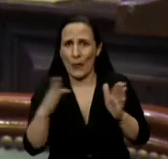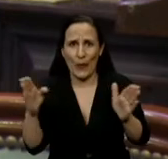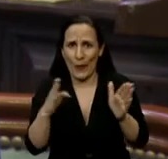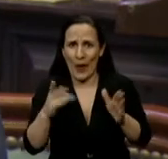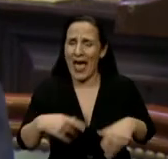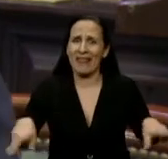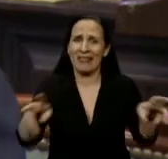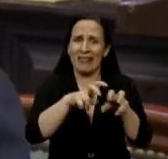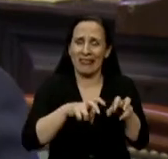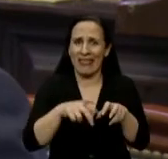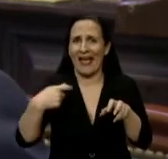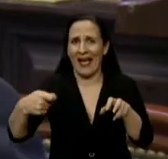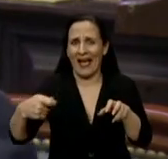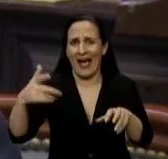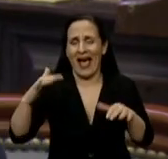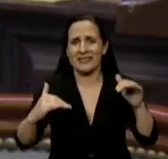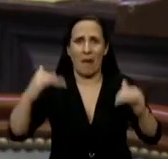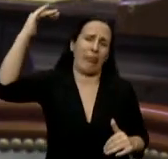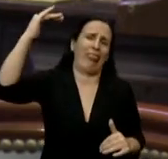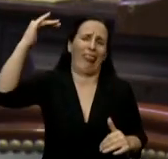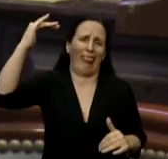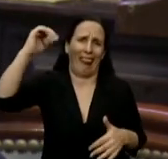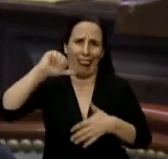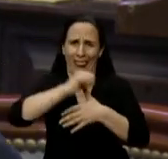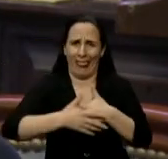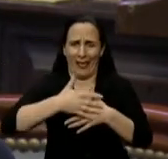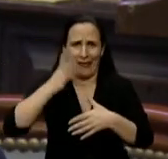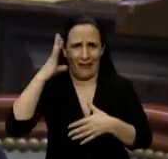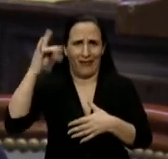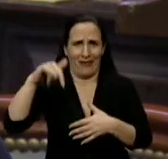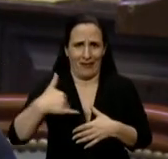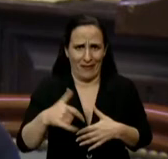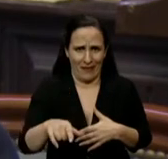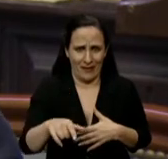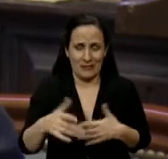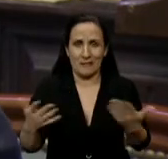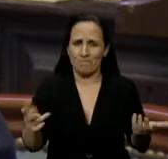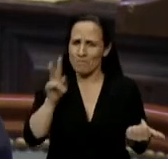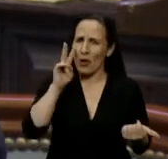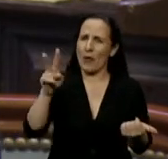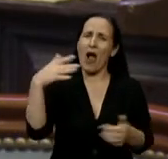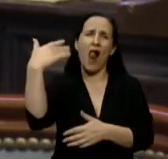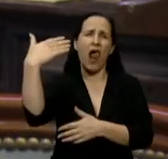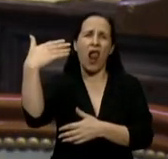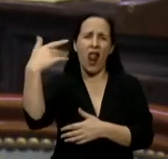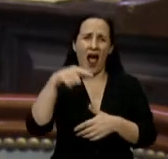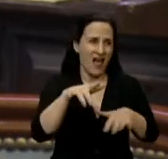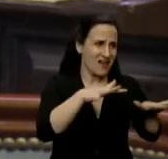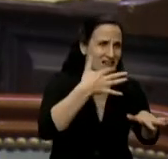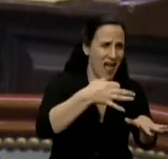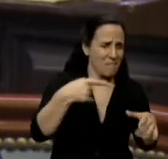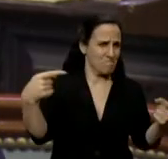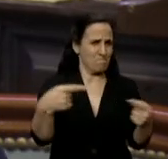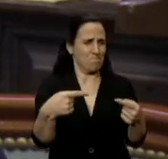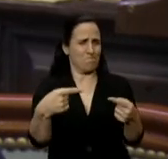primario en toda América Latina. Y en eso veo algunas contradicciones entre el discurso y la práctica, presidente, cuando